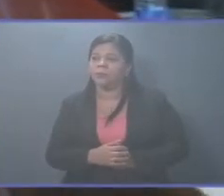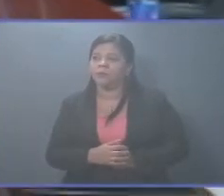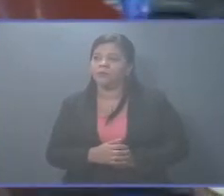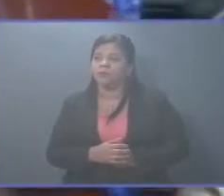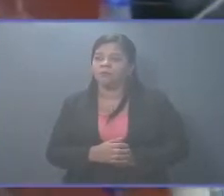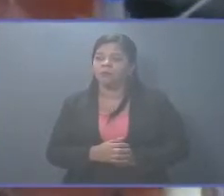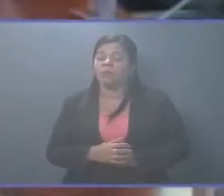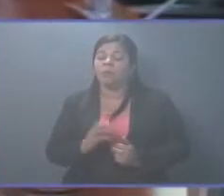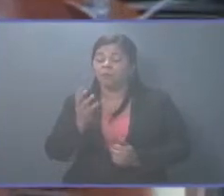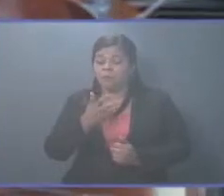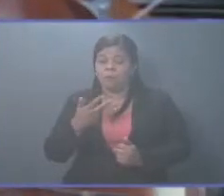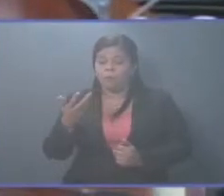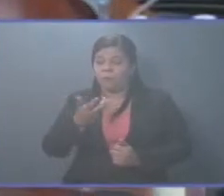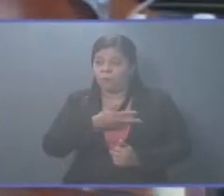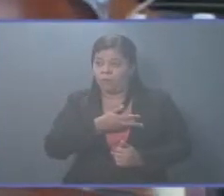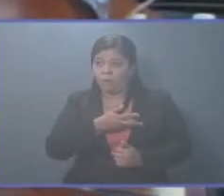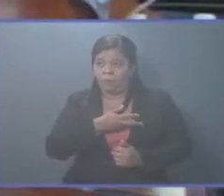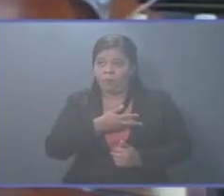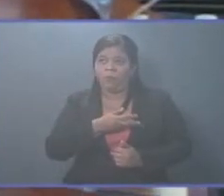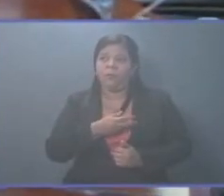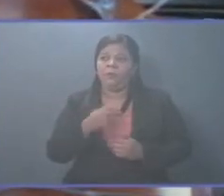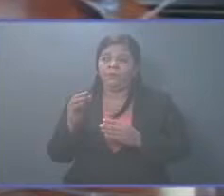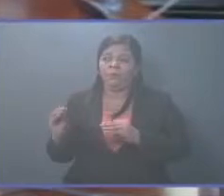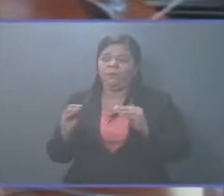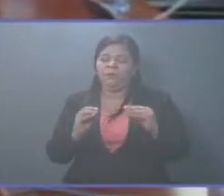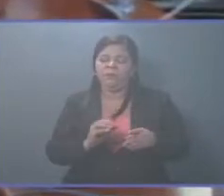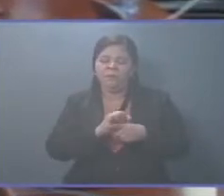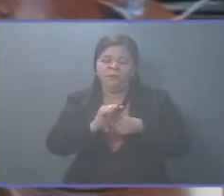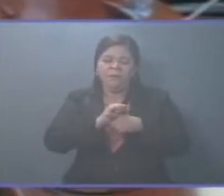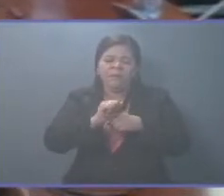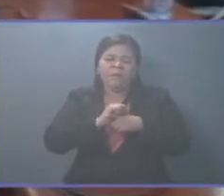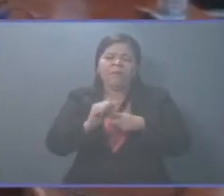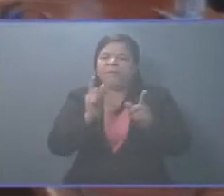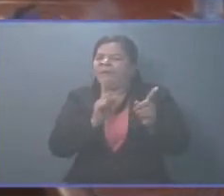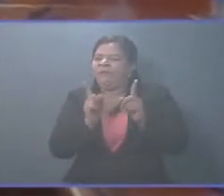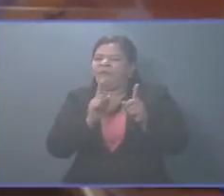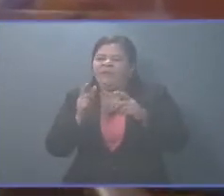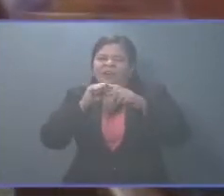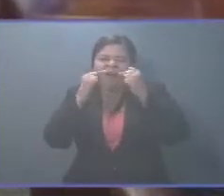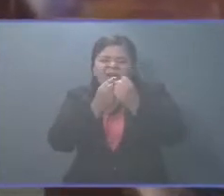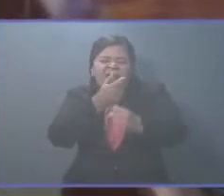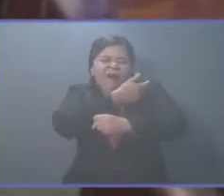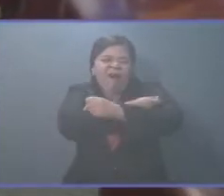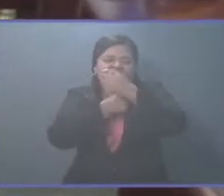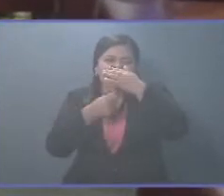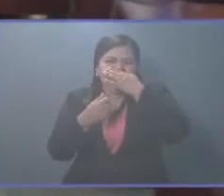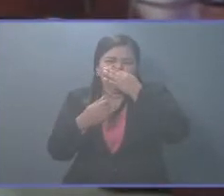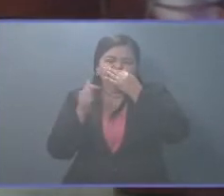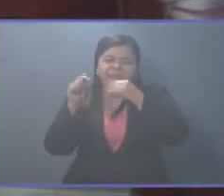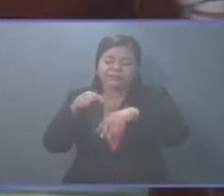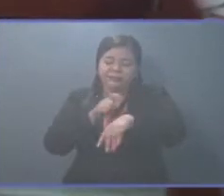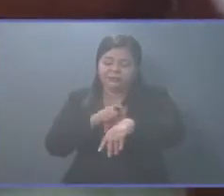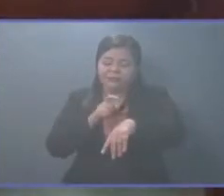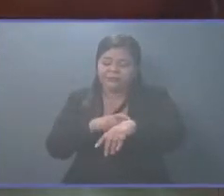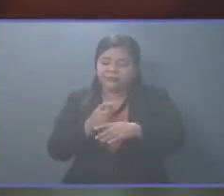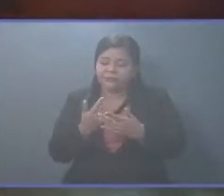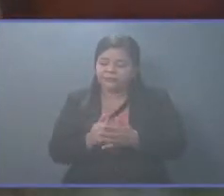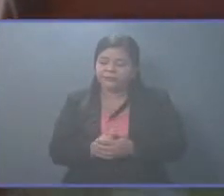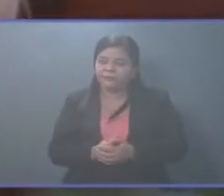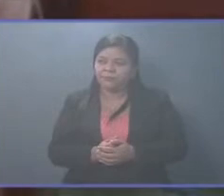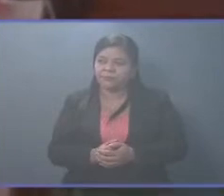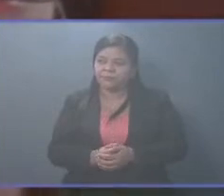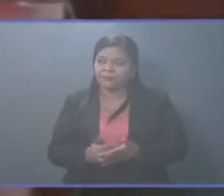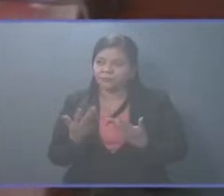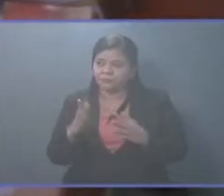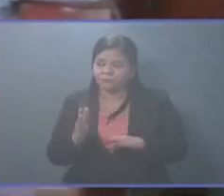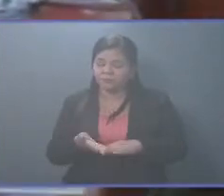la toma de puesta en praxis ha dependido mucho del tipo de vacuna, ¿verdad? Actualmente y